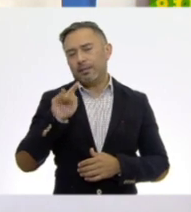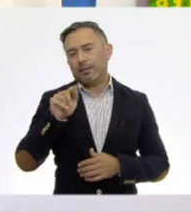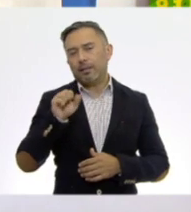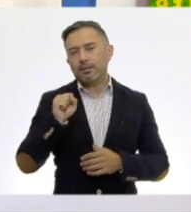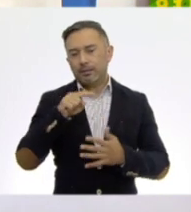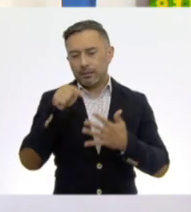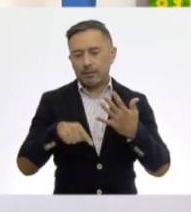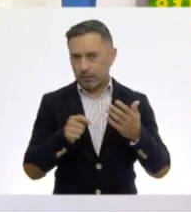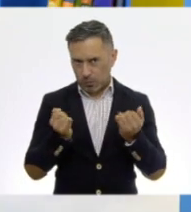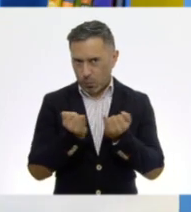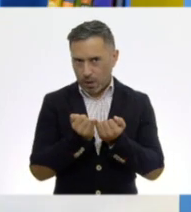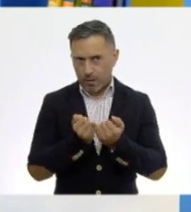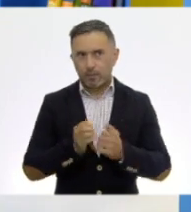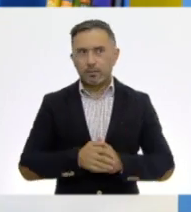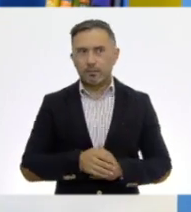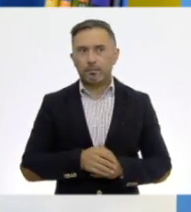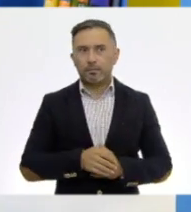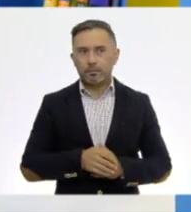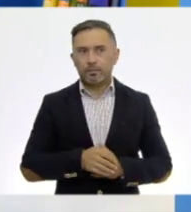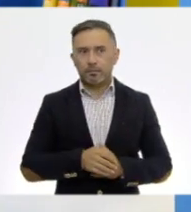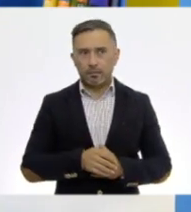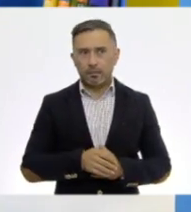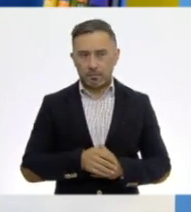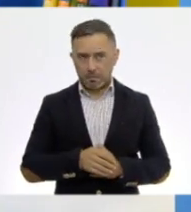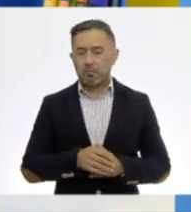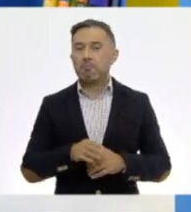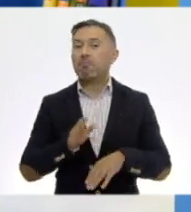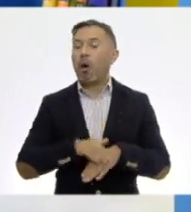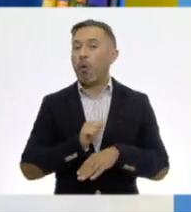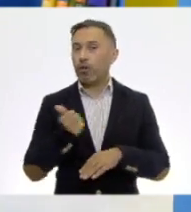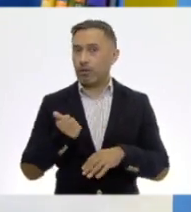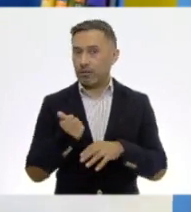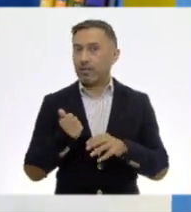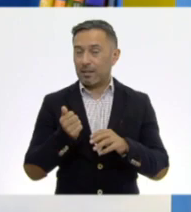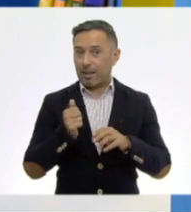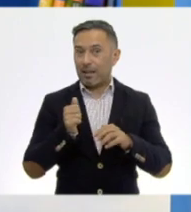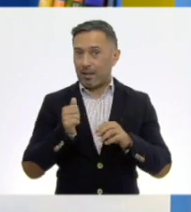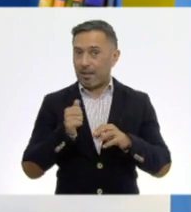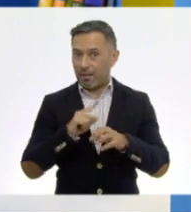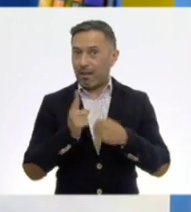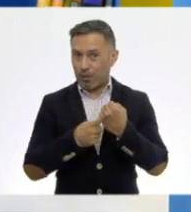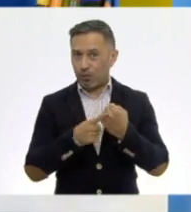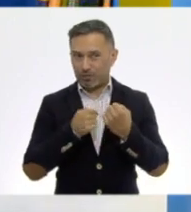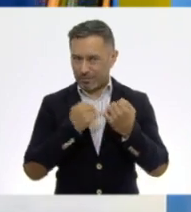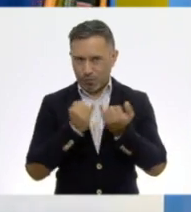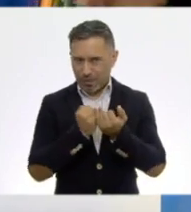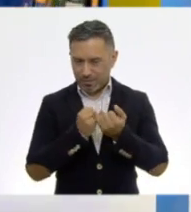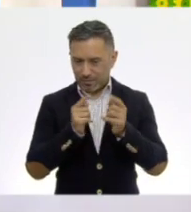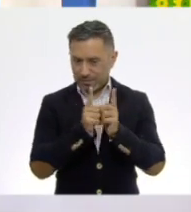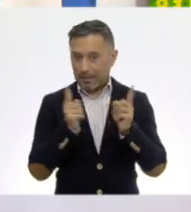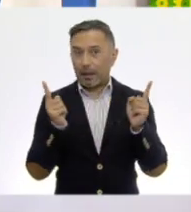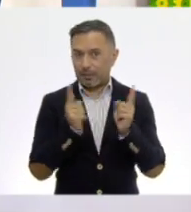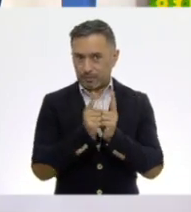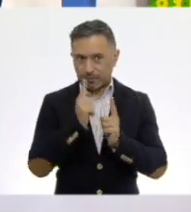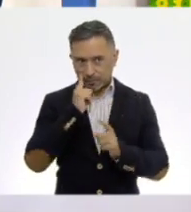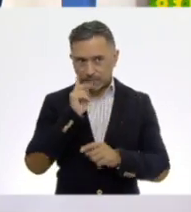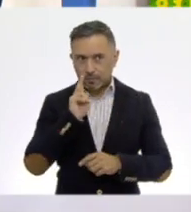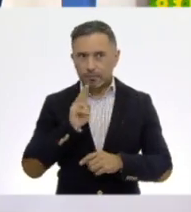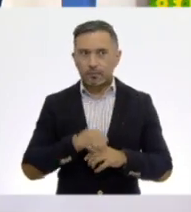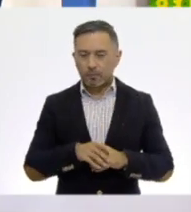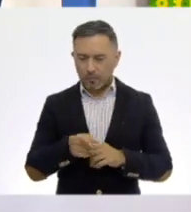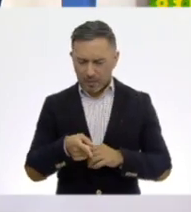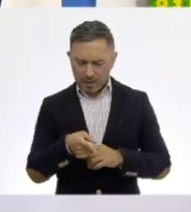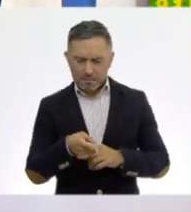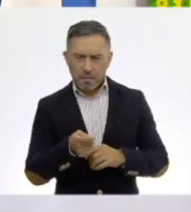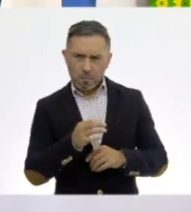Iguales. Vamos a encontrar entonces otras aristas de la misma longitud. Te las puedes quitar a las que ya están